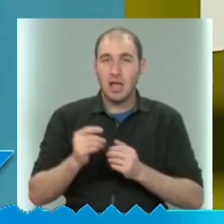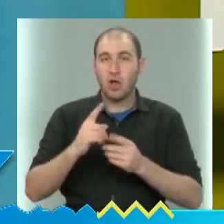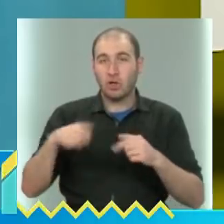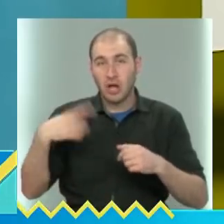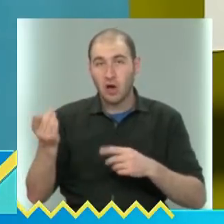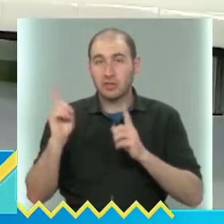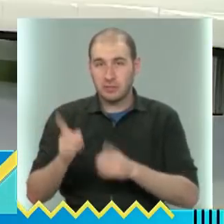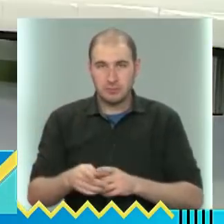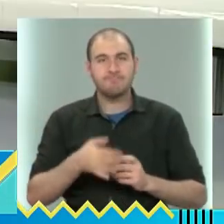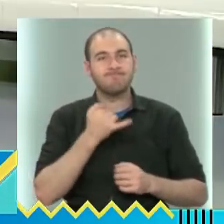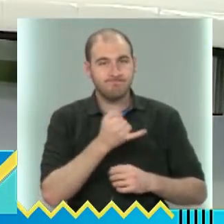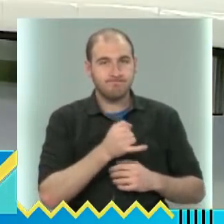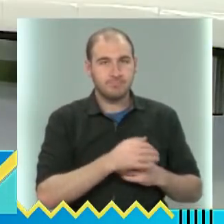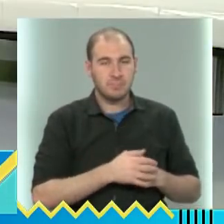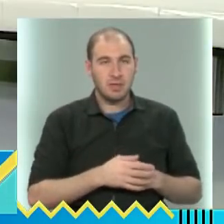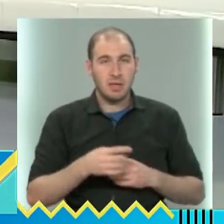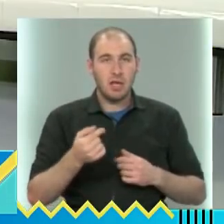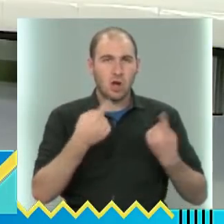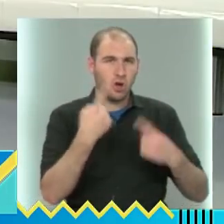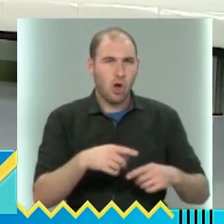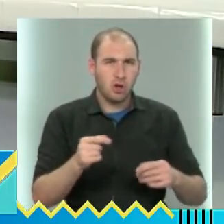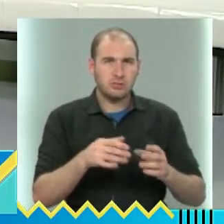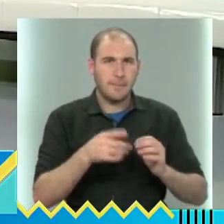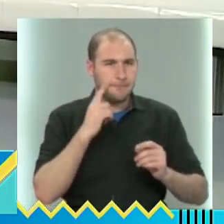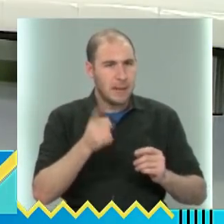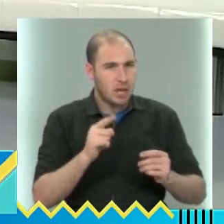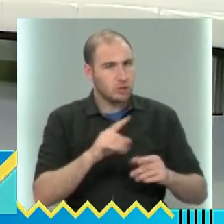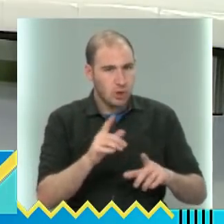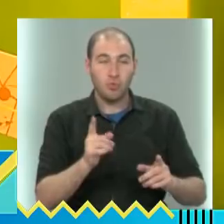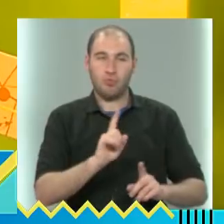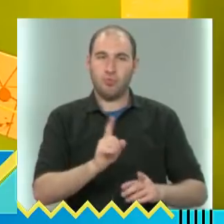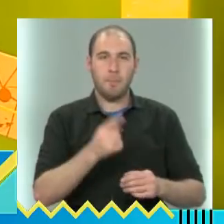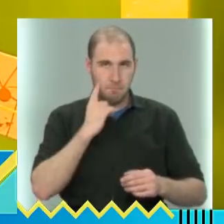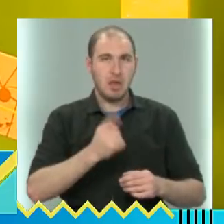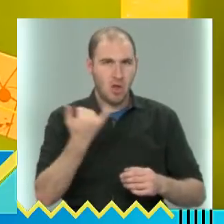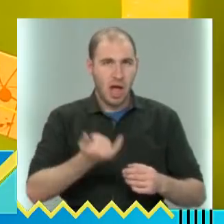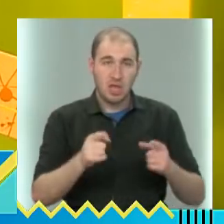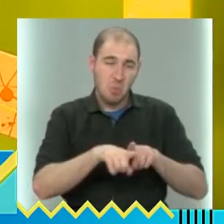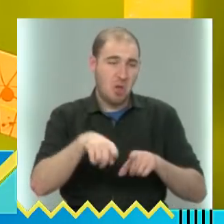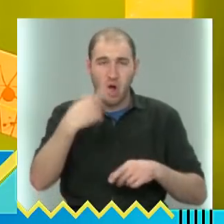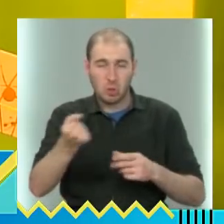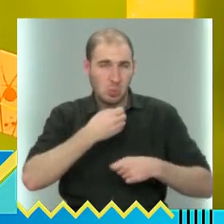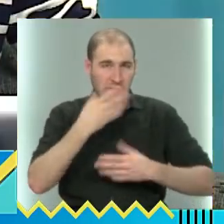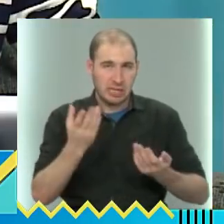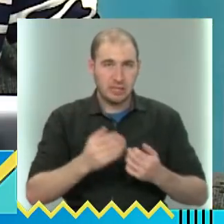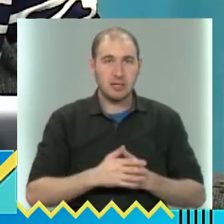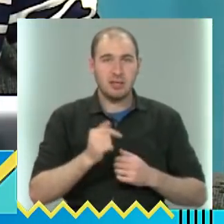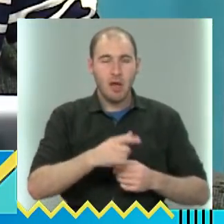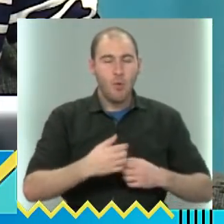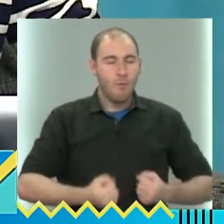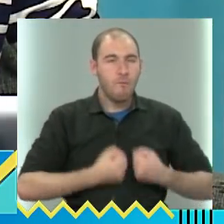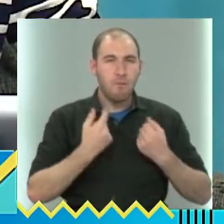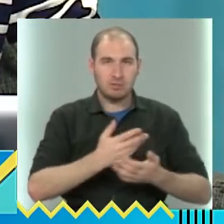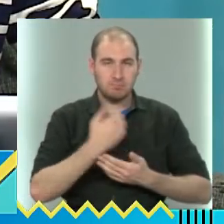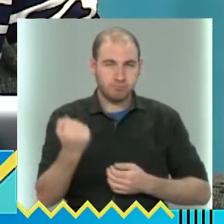resultados. Absolutamente, y yo no te voy a decir que esta no es una actividad que sea libre de riesgo, absolutamente. Tiene sus riesgos como cualquier otra actividad de esta magnitud, digamos,